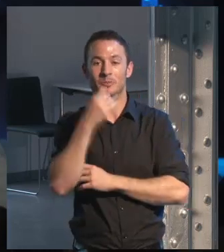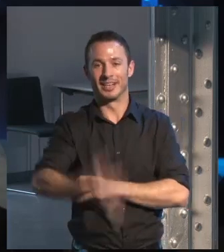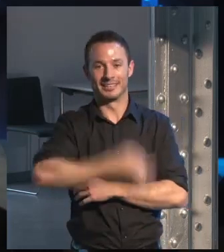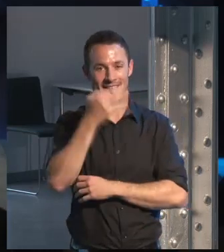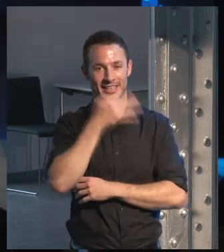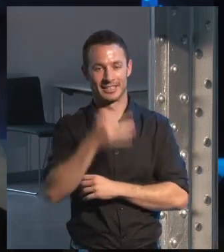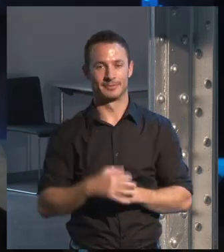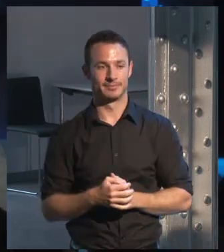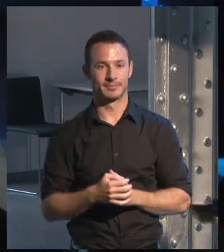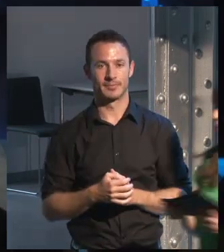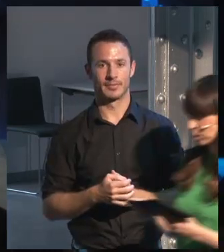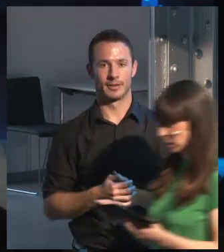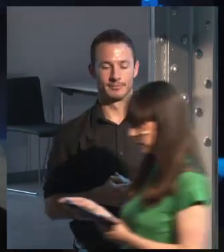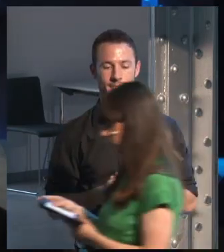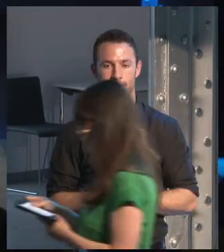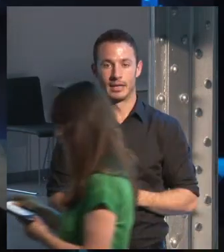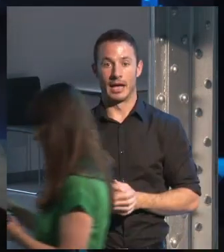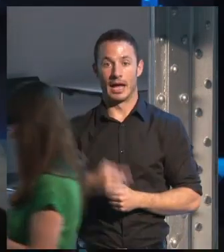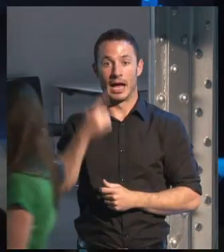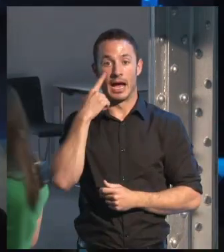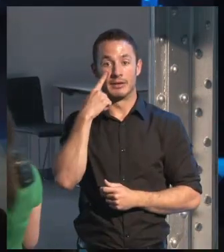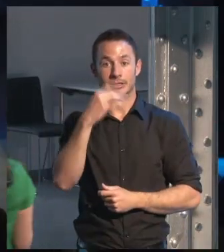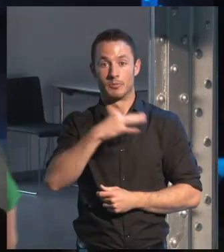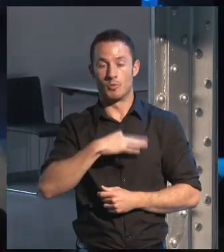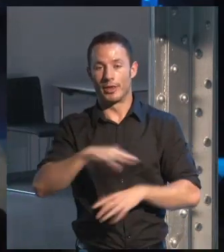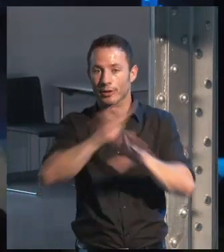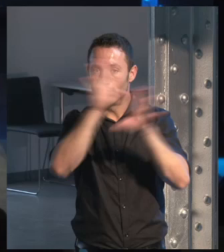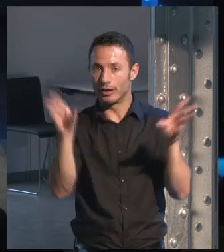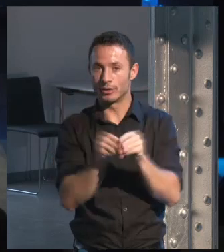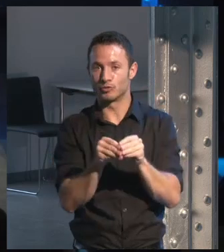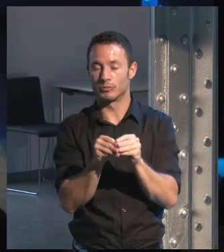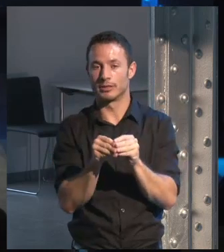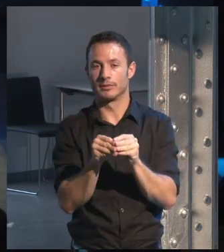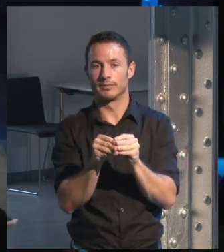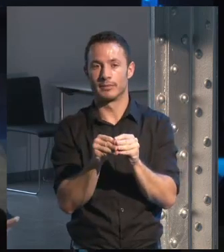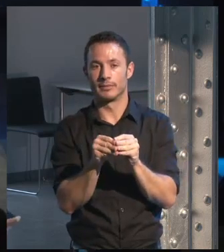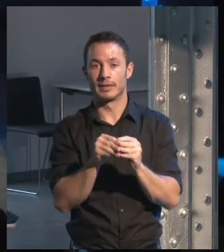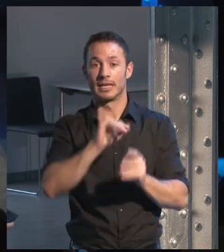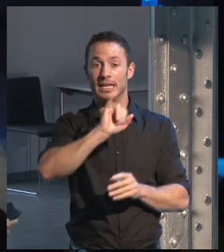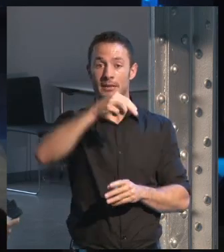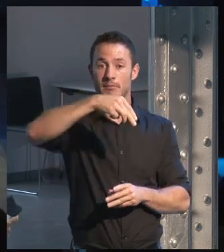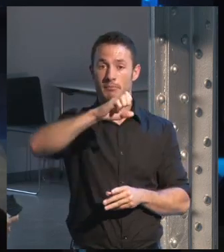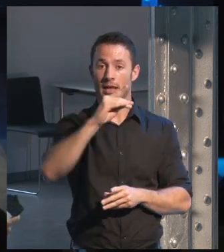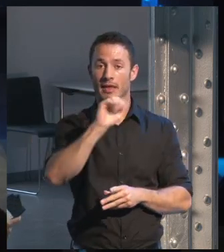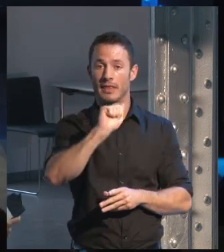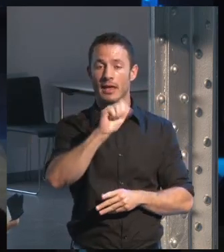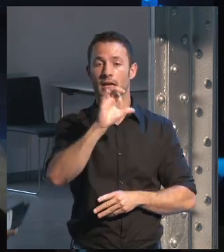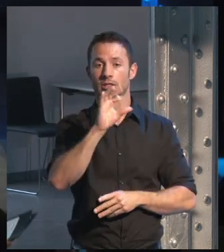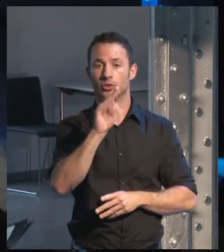tardes. Bueno, voy a ver si soy capaz de resumir. A ver, Inmedia Studio hace una